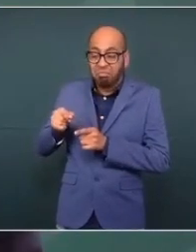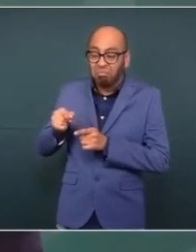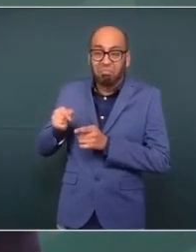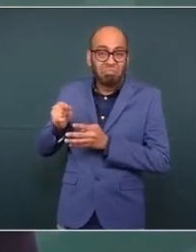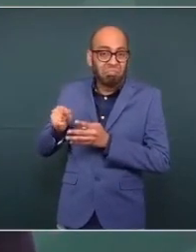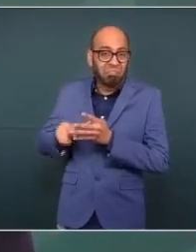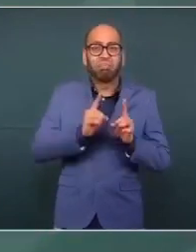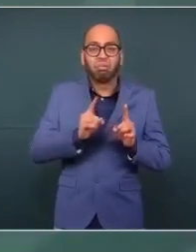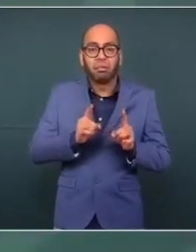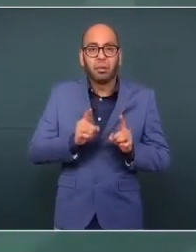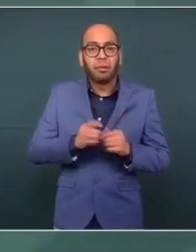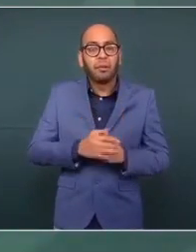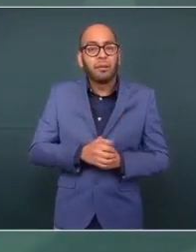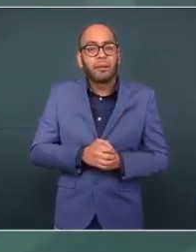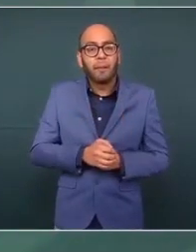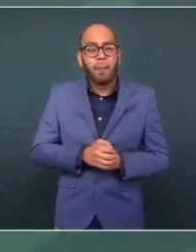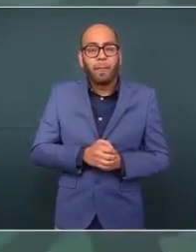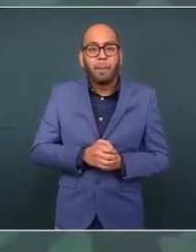iracunda,